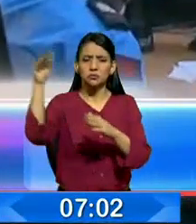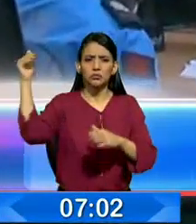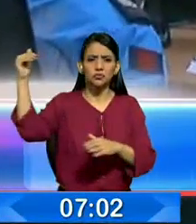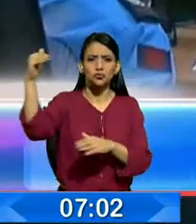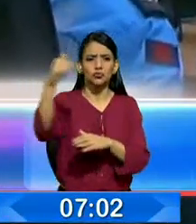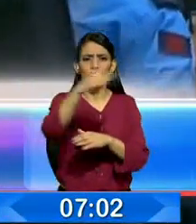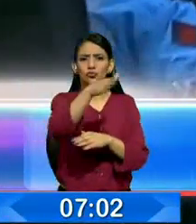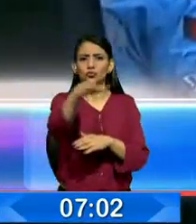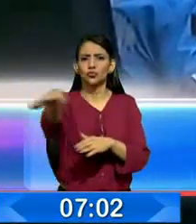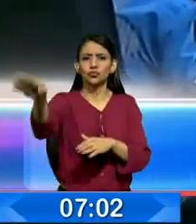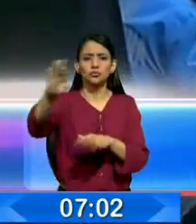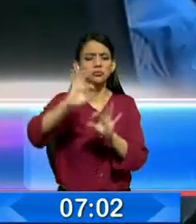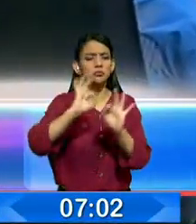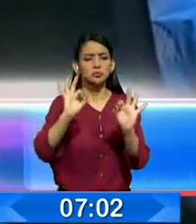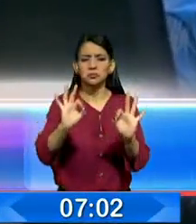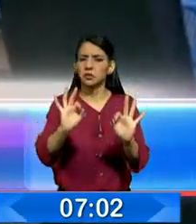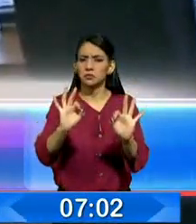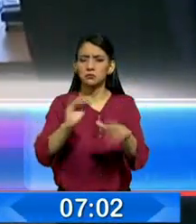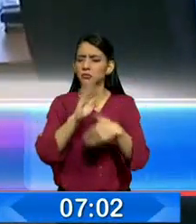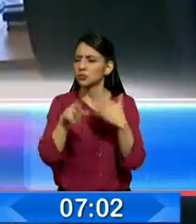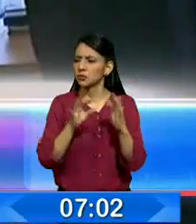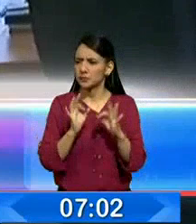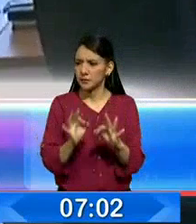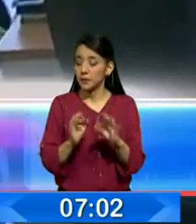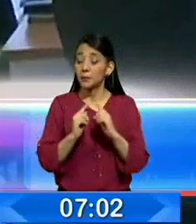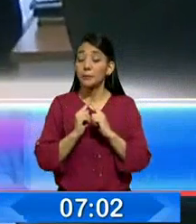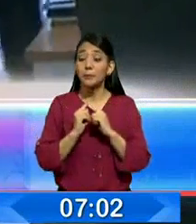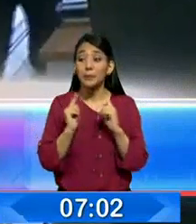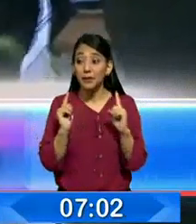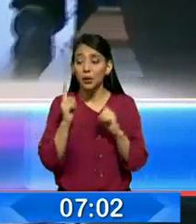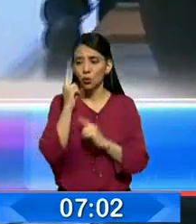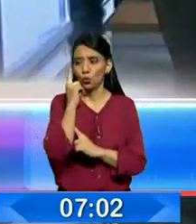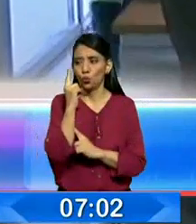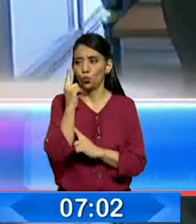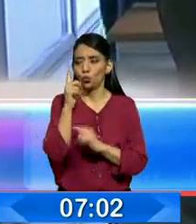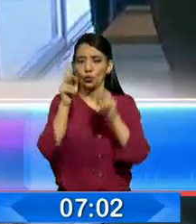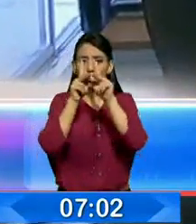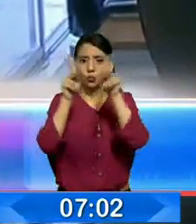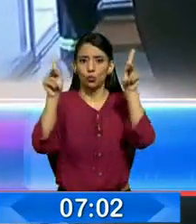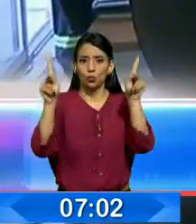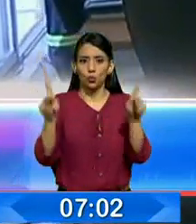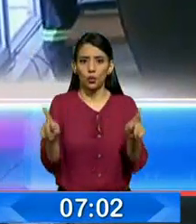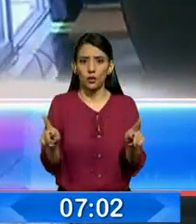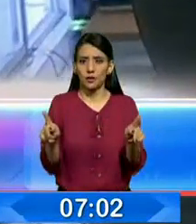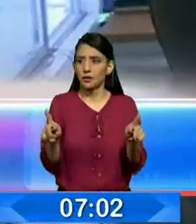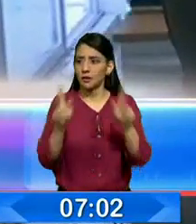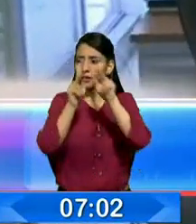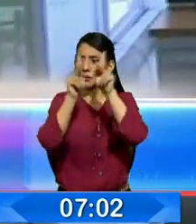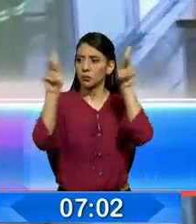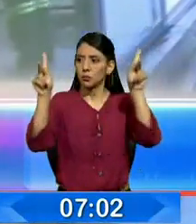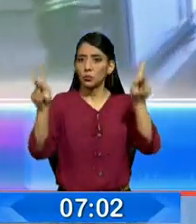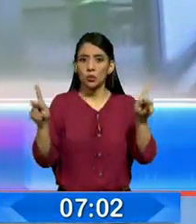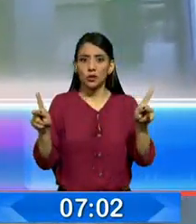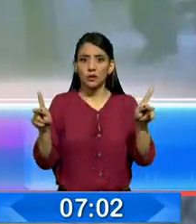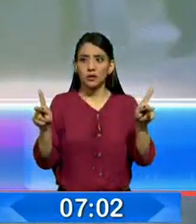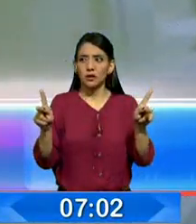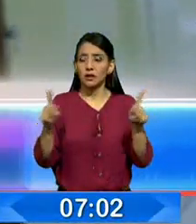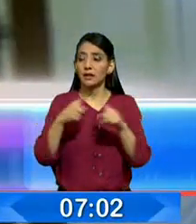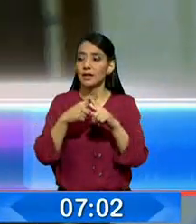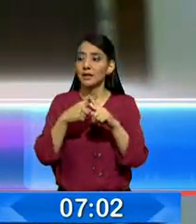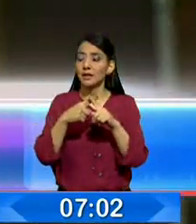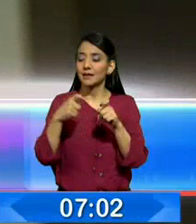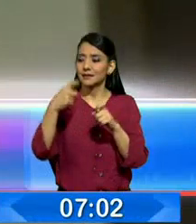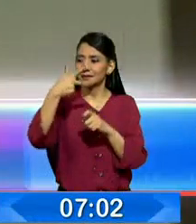intercambiadores, se encuentran habilitados, con excepción del puente del antiguo, el antiguo puente del